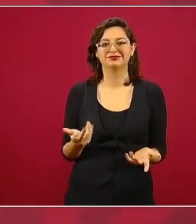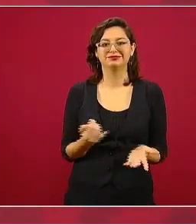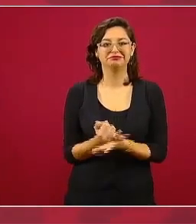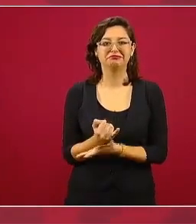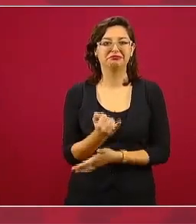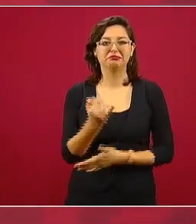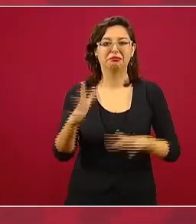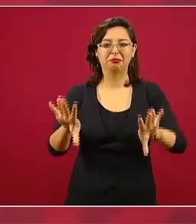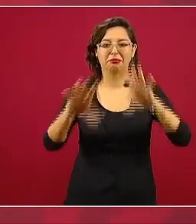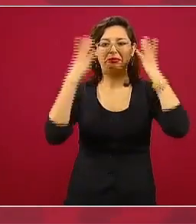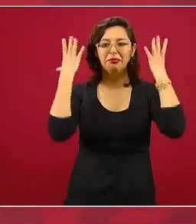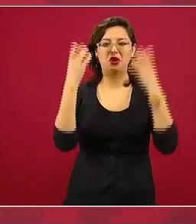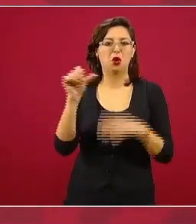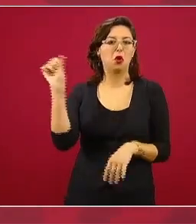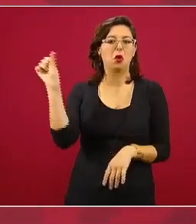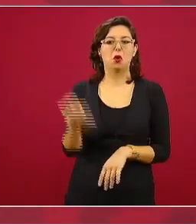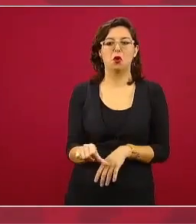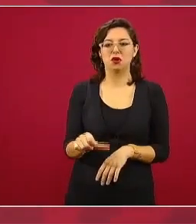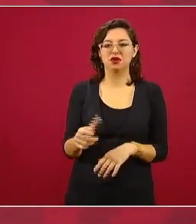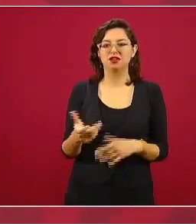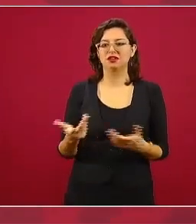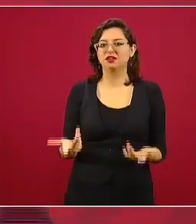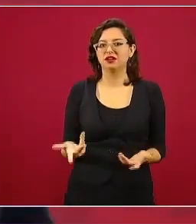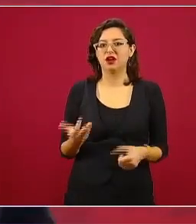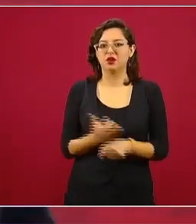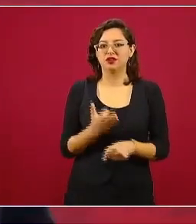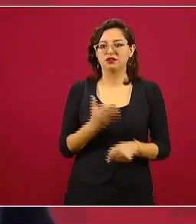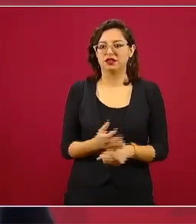podemos convocar a una consulta,